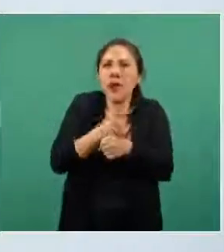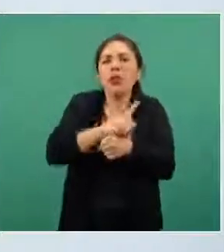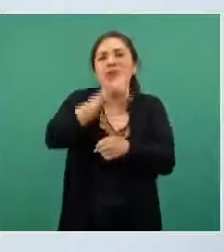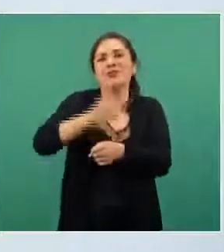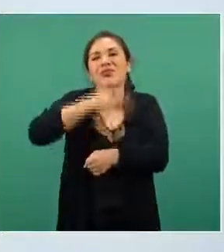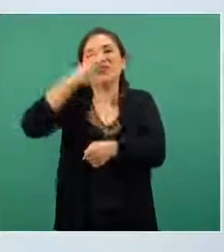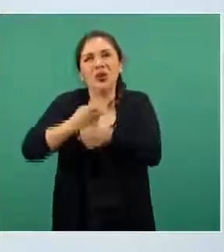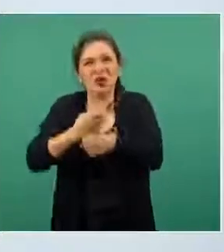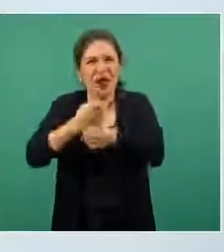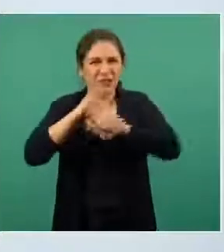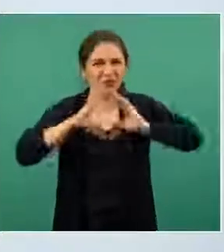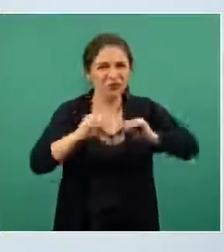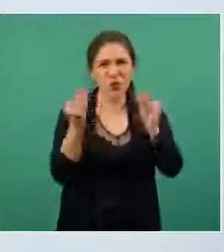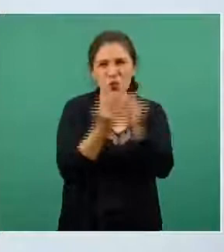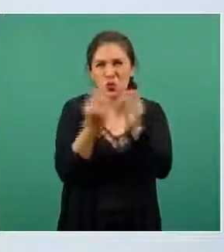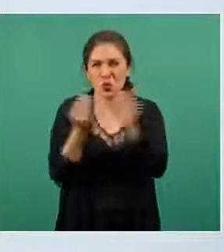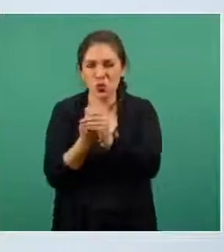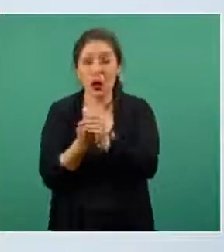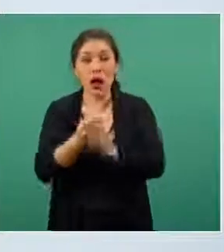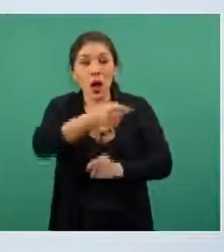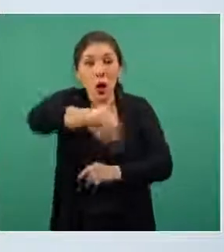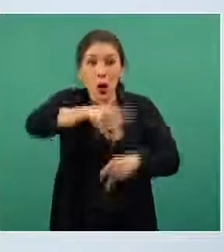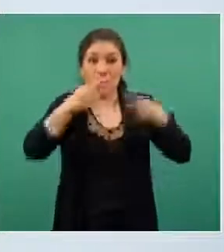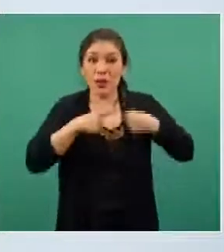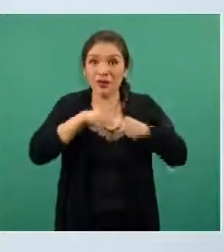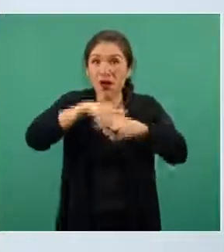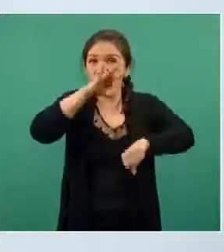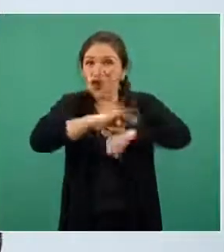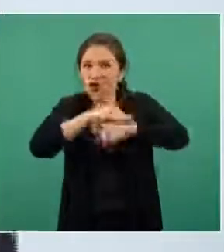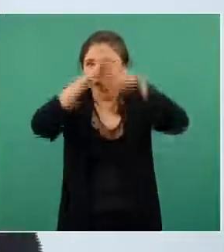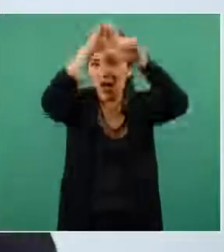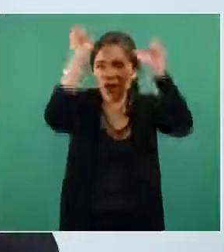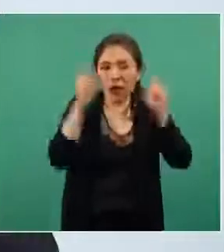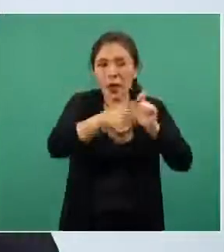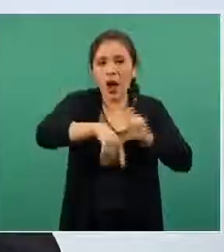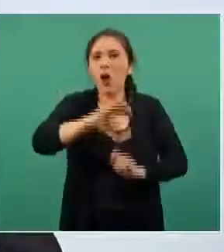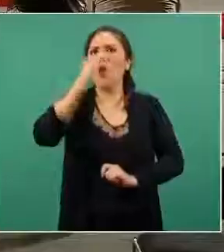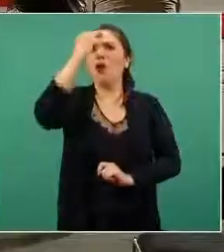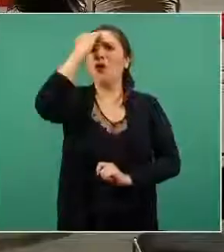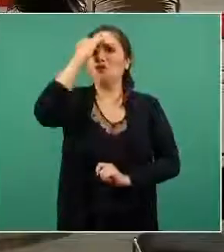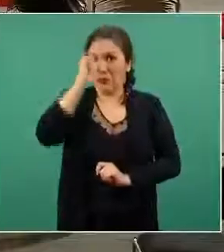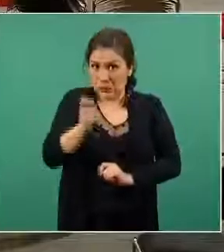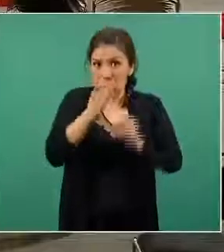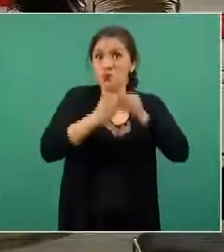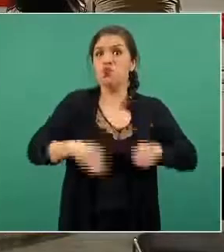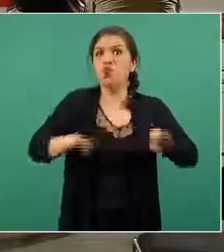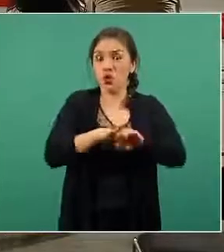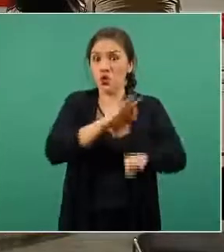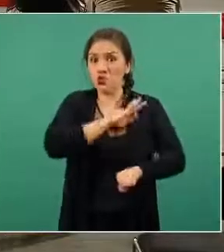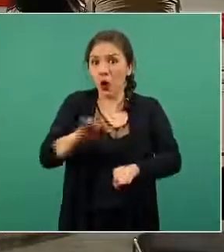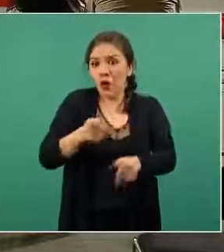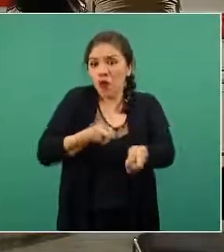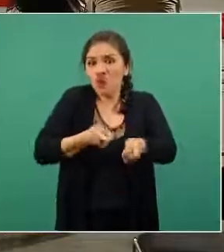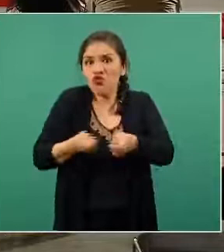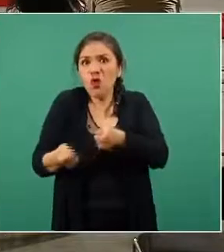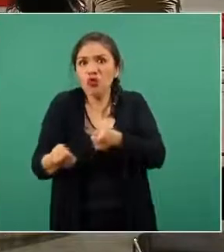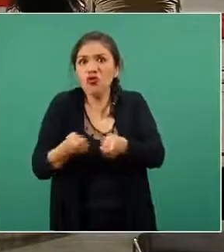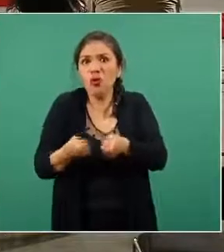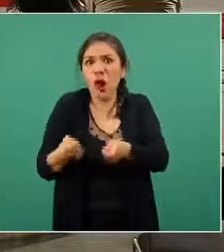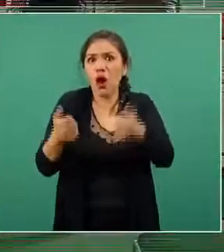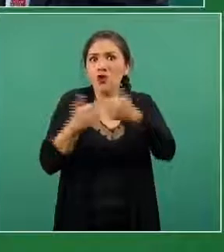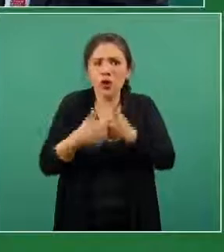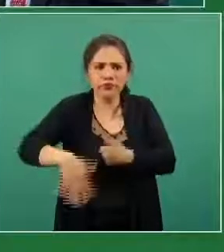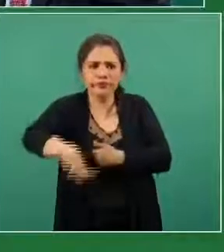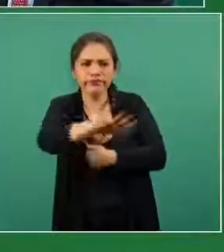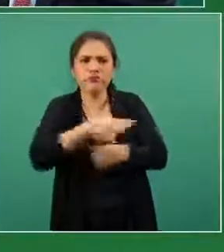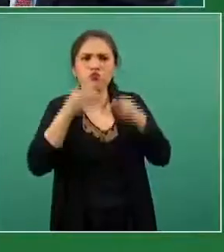posgrado, nuestro personal médico conozca que es importante controlar a un panel específico